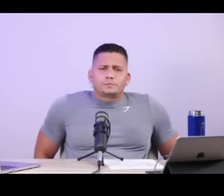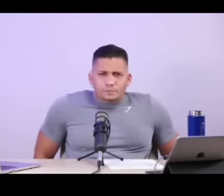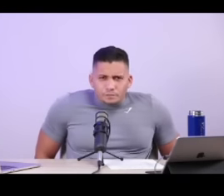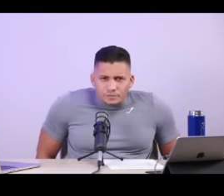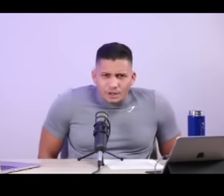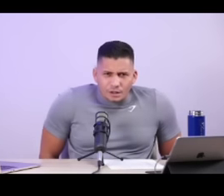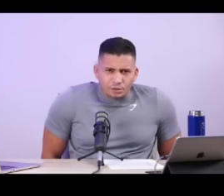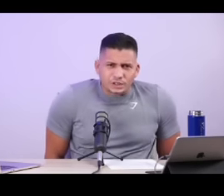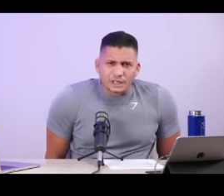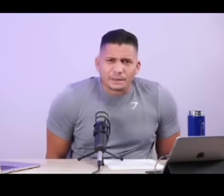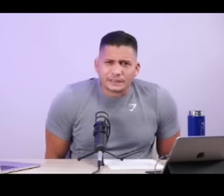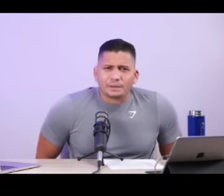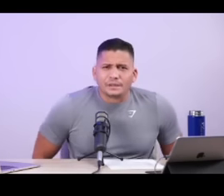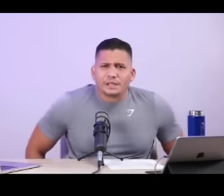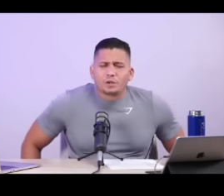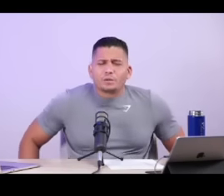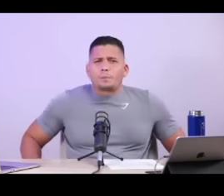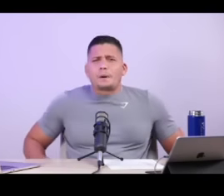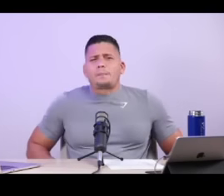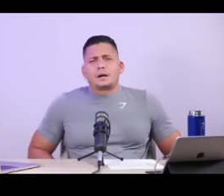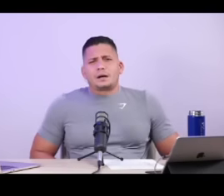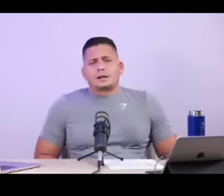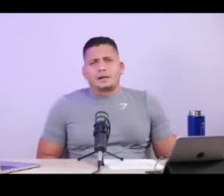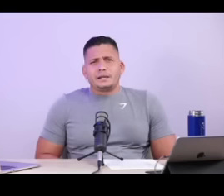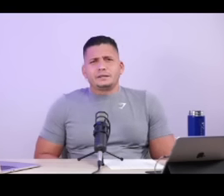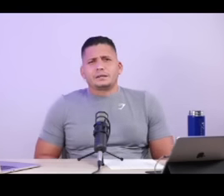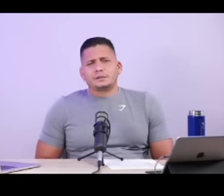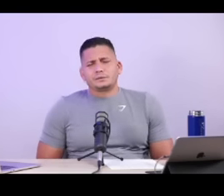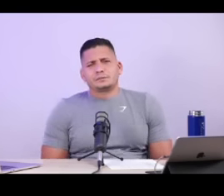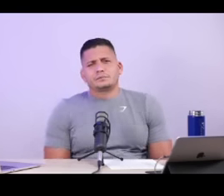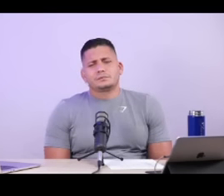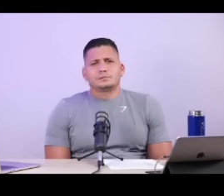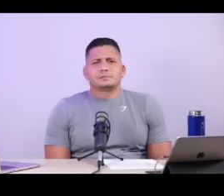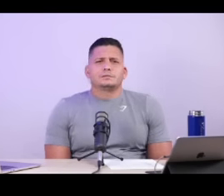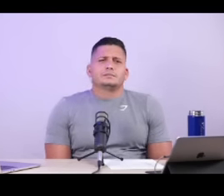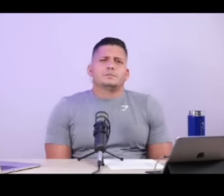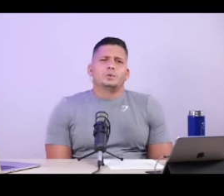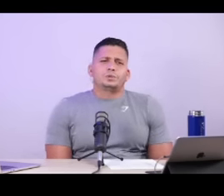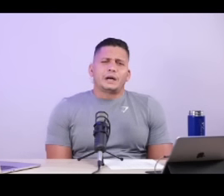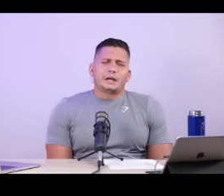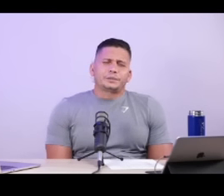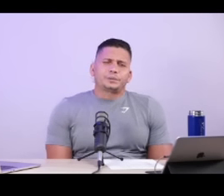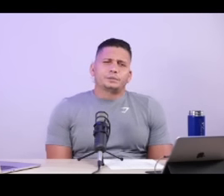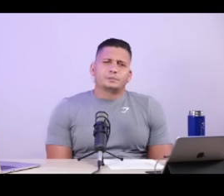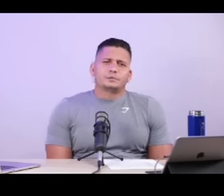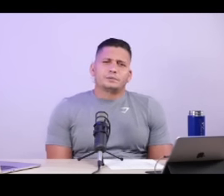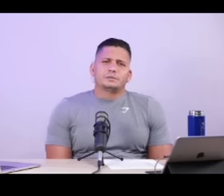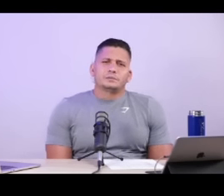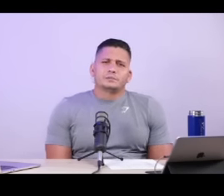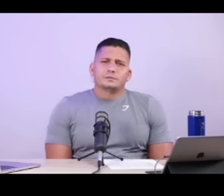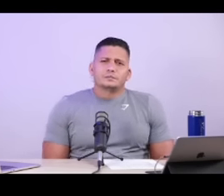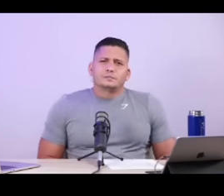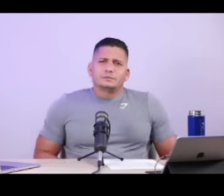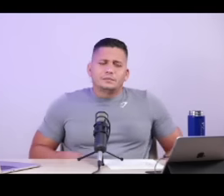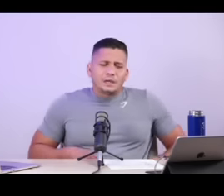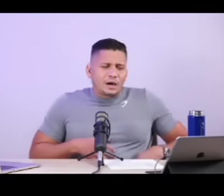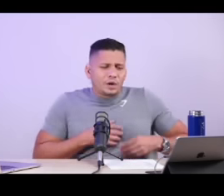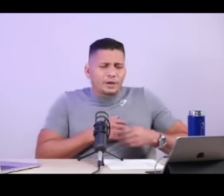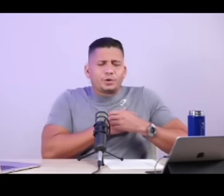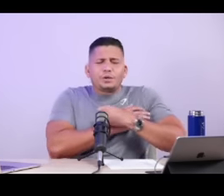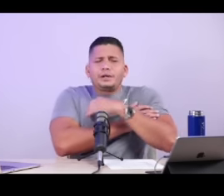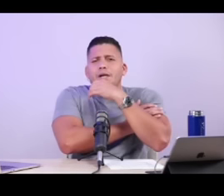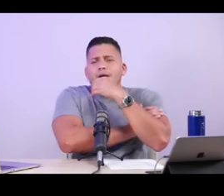tenerla Esto se debe estar vendiendo como papa caliente muchacho